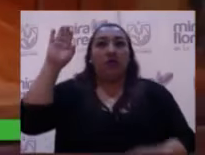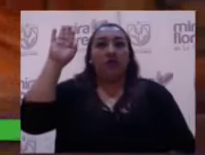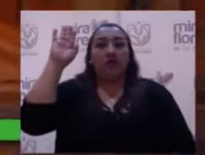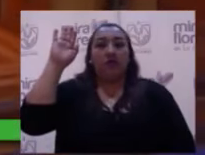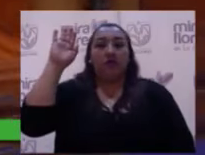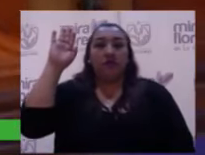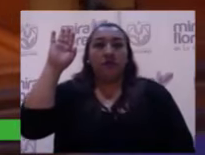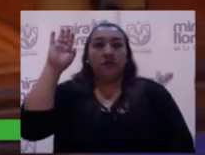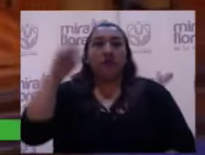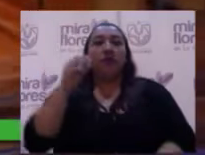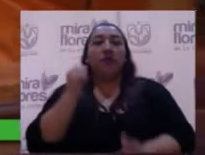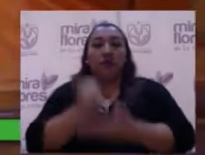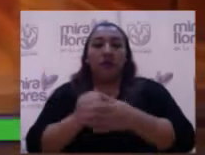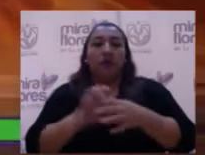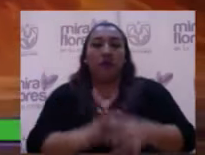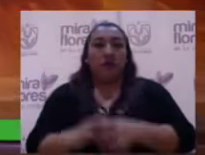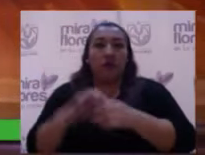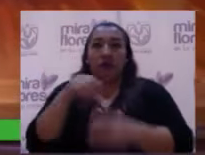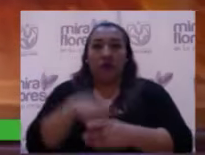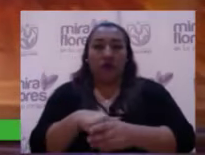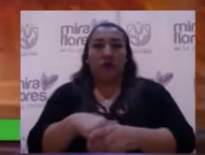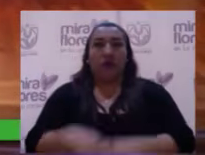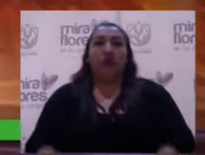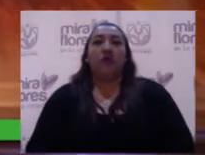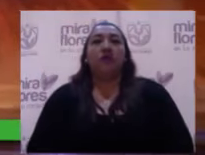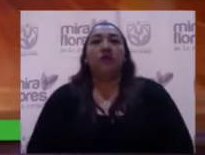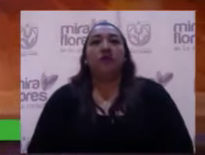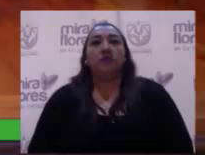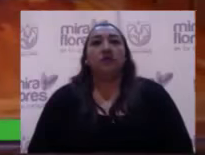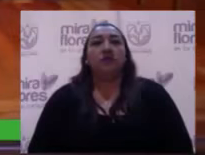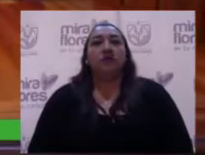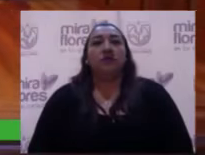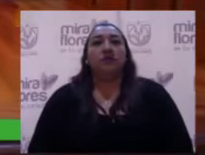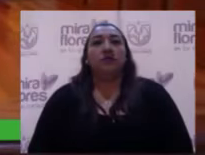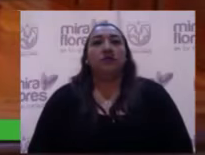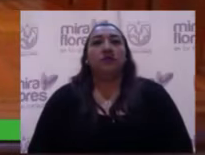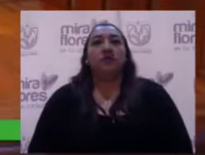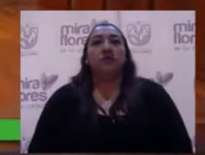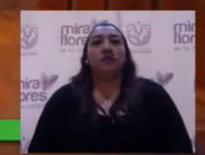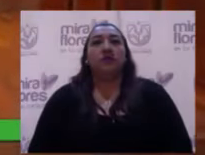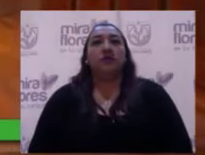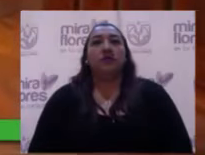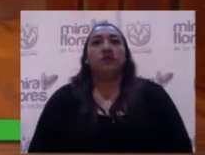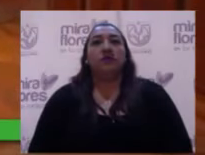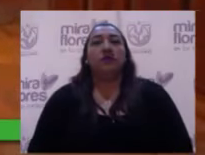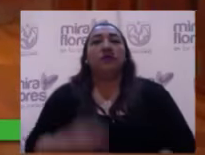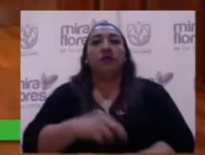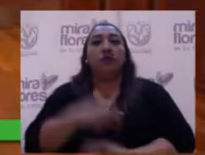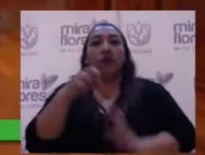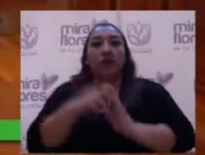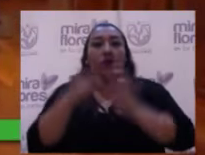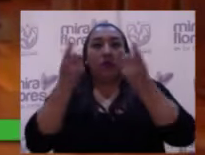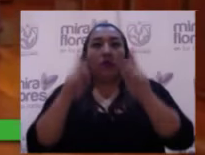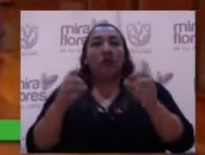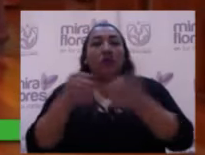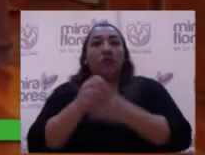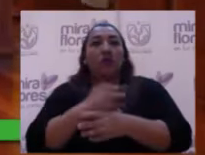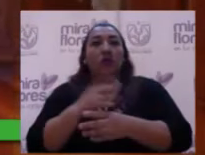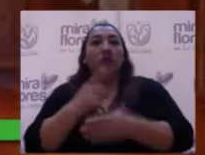conformidad. Se aprueba también por unanimidad de votos. Muchas gracias. Vamos al siguiente punto. Proyecto de acuerdo de